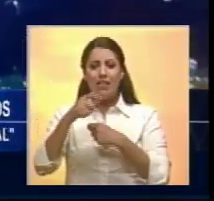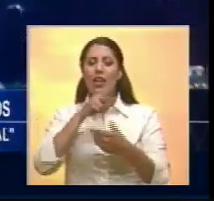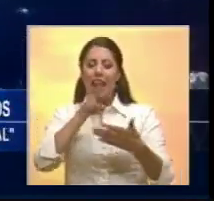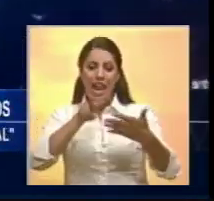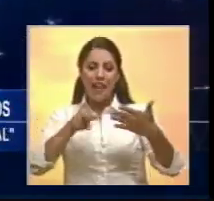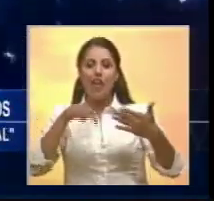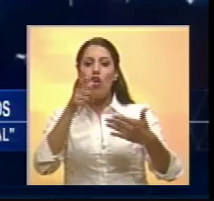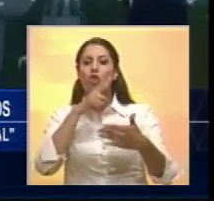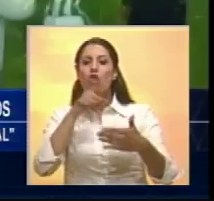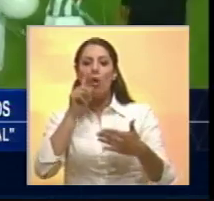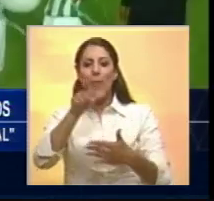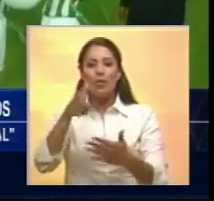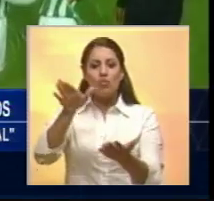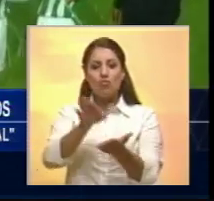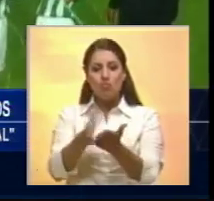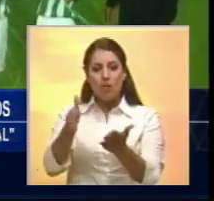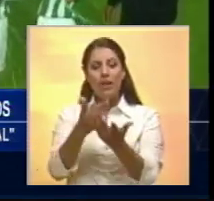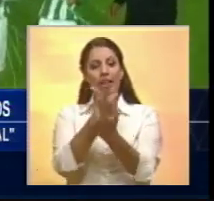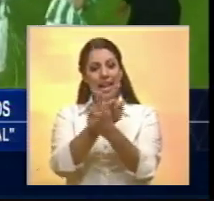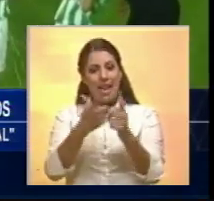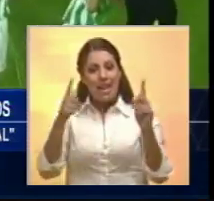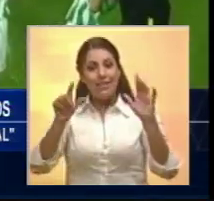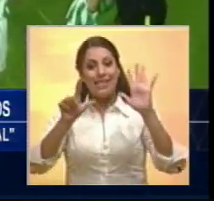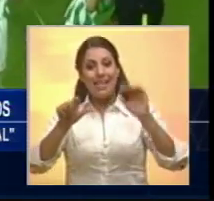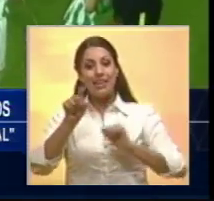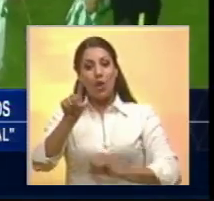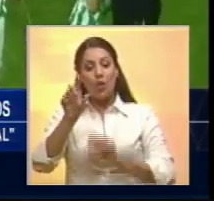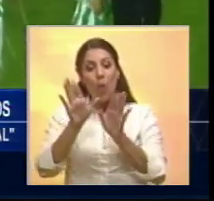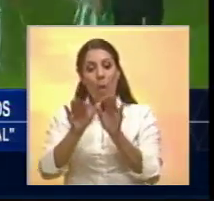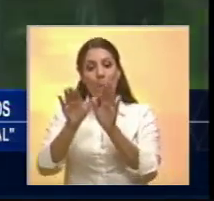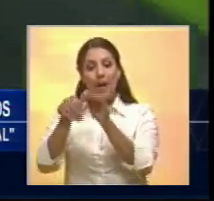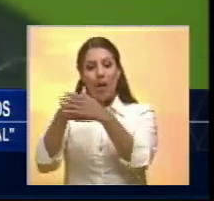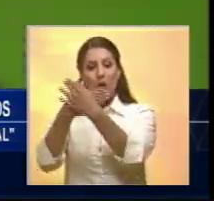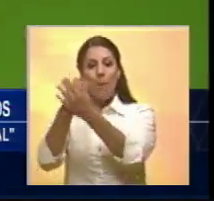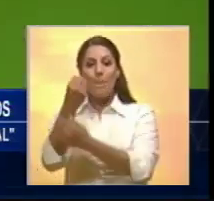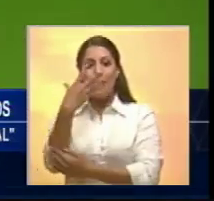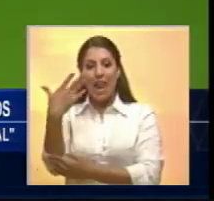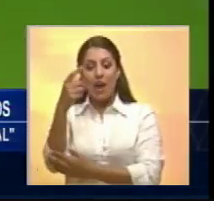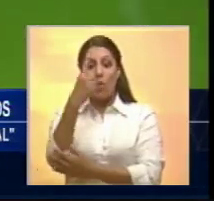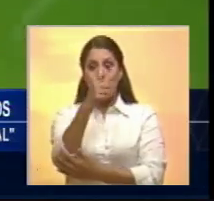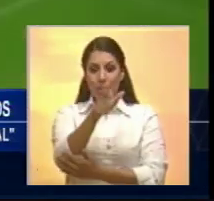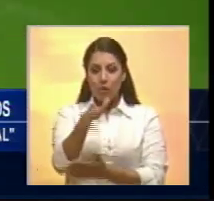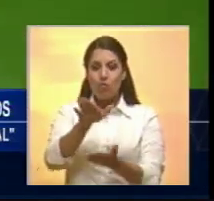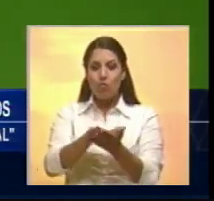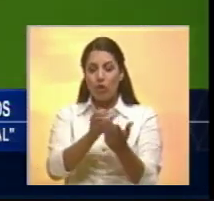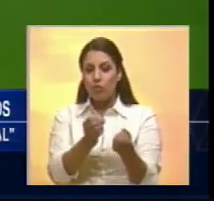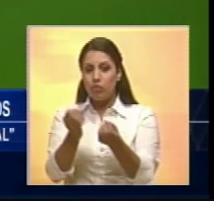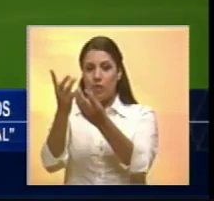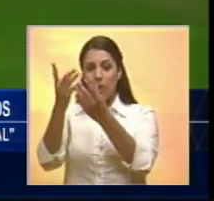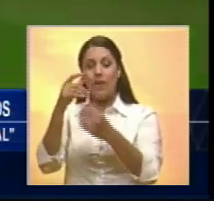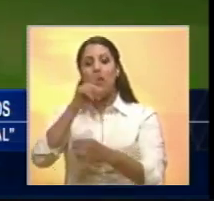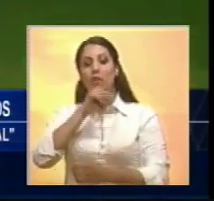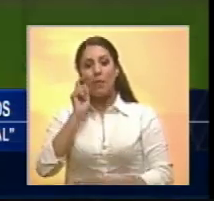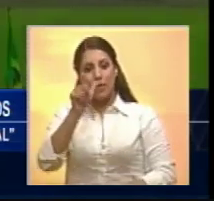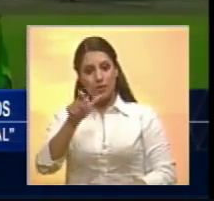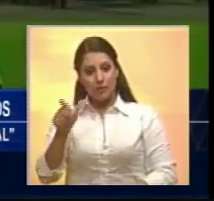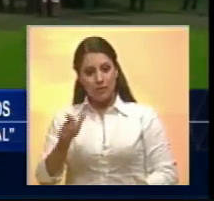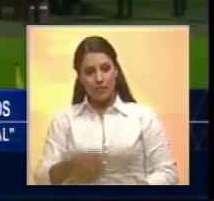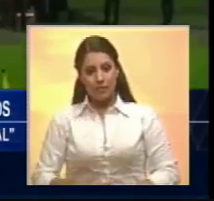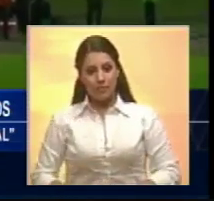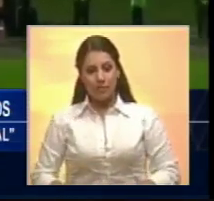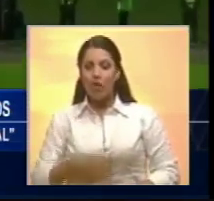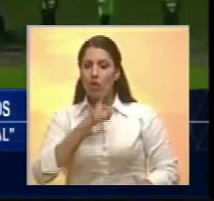de todos los fallecidos y se liberaron 71 palomas blancas, una por cada víctima mortal. Denner Assunção Brás.